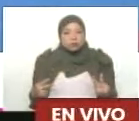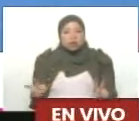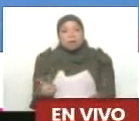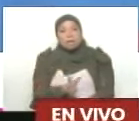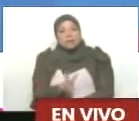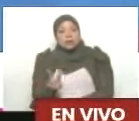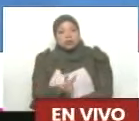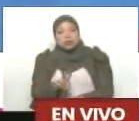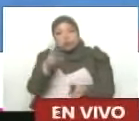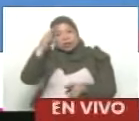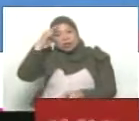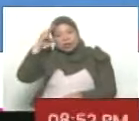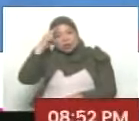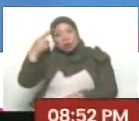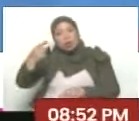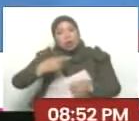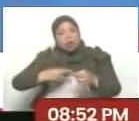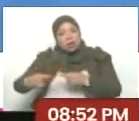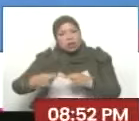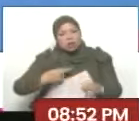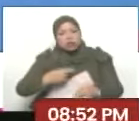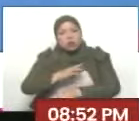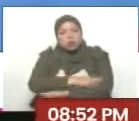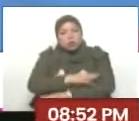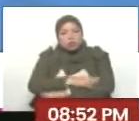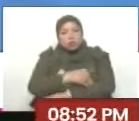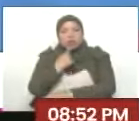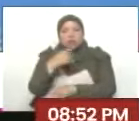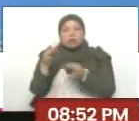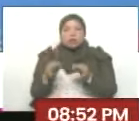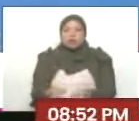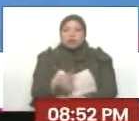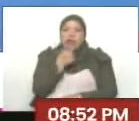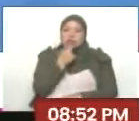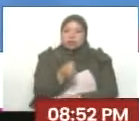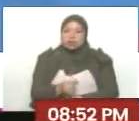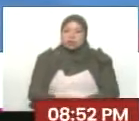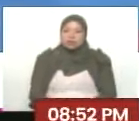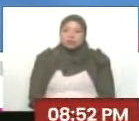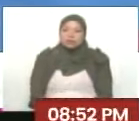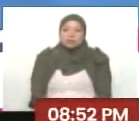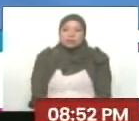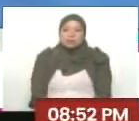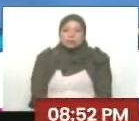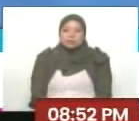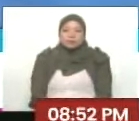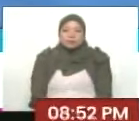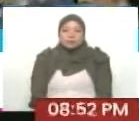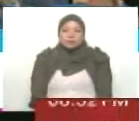racionalidad, por la diplomacia y por la verdad. Así de sencillo.